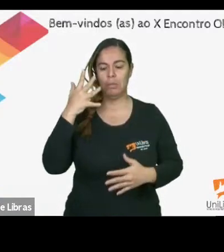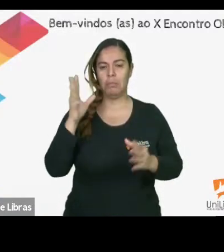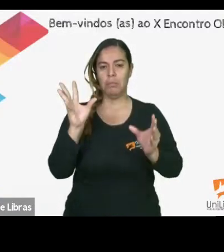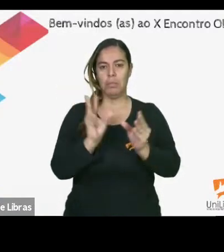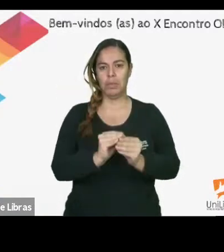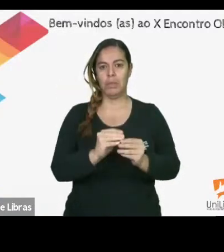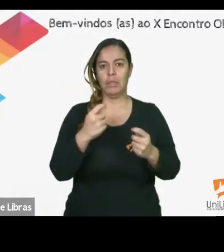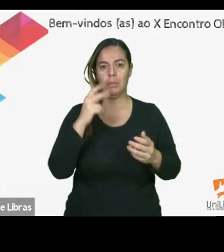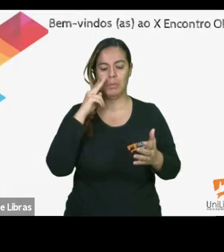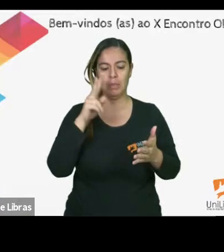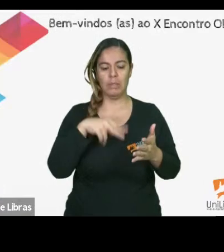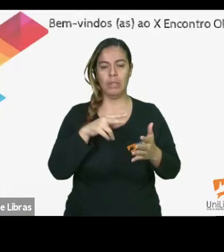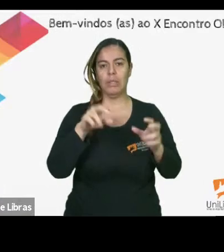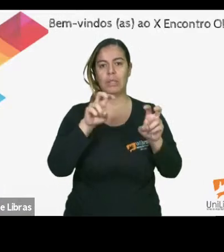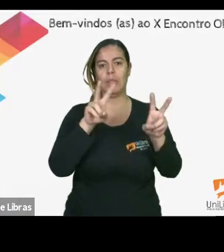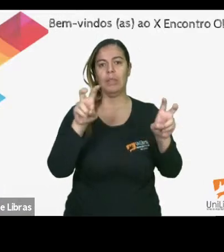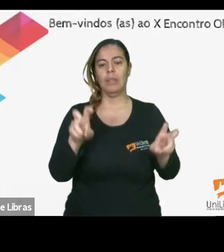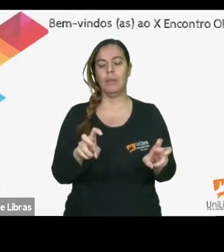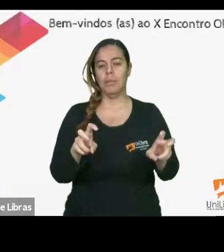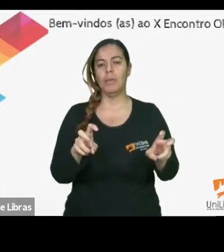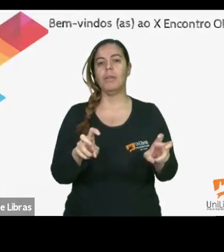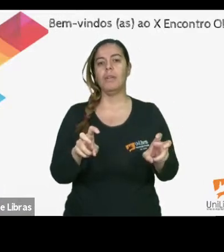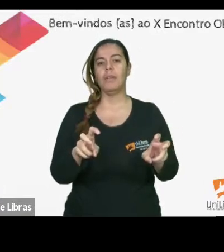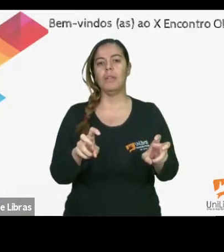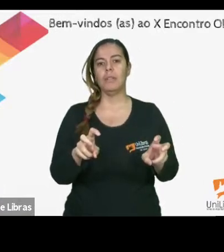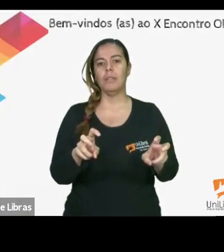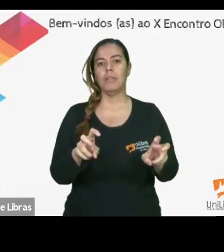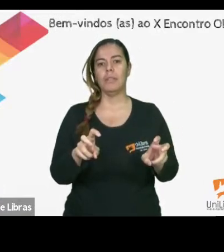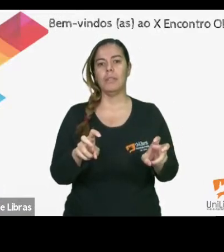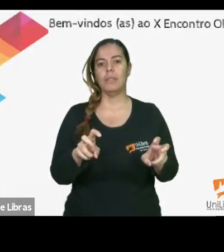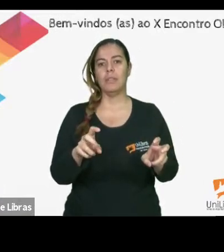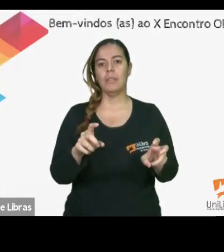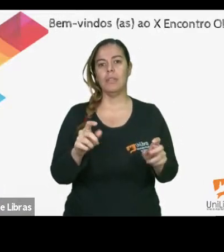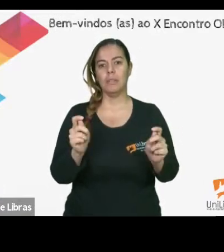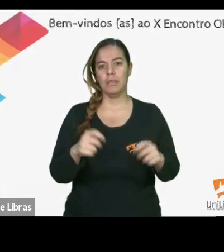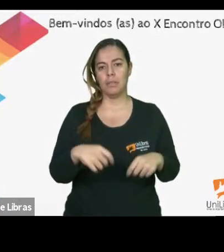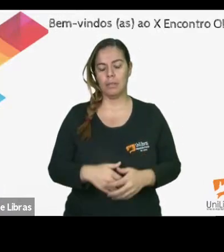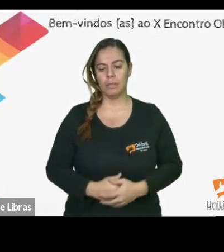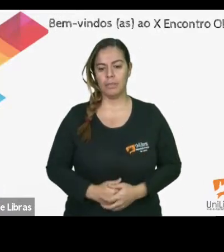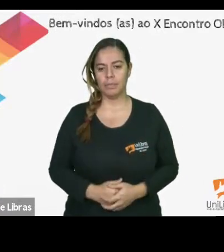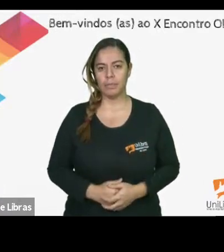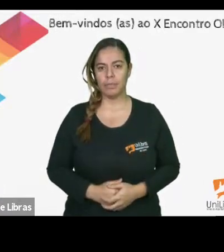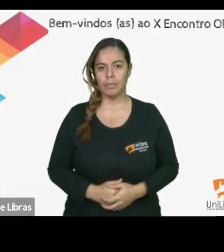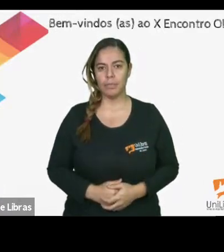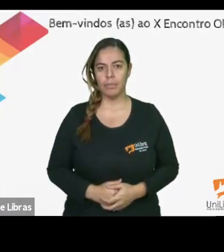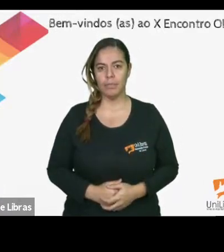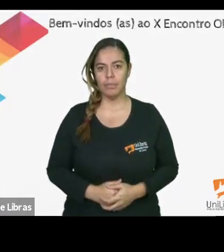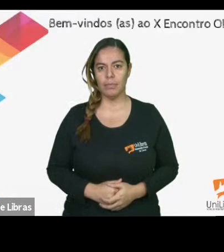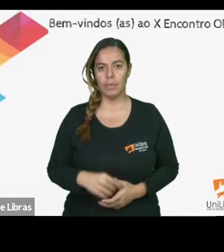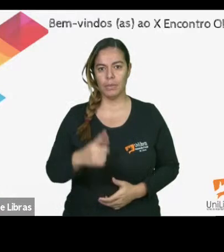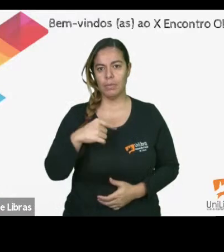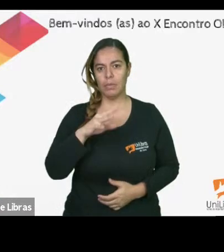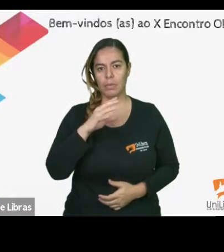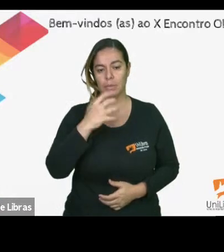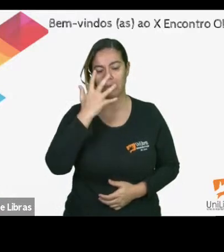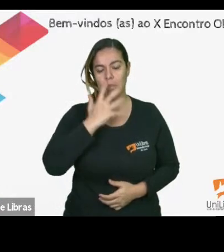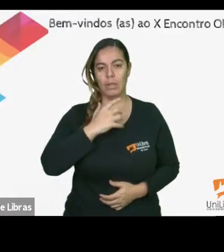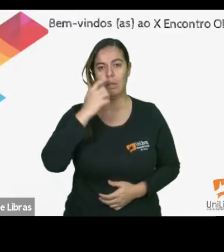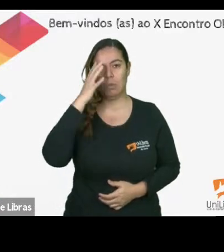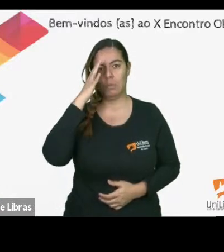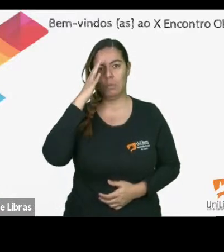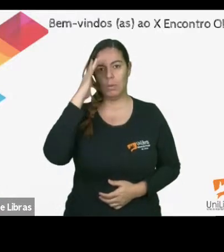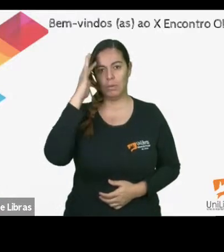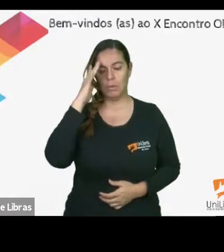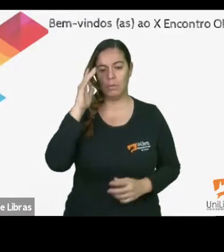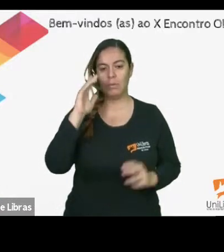el tema que nos convoca, que es los aportes de la biología del conocer y el pensamiento del profesor